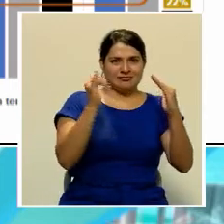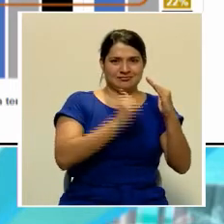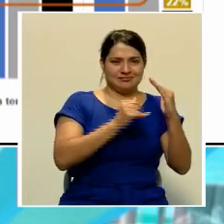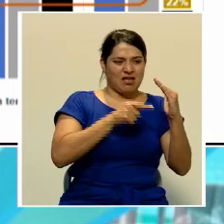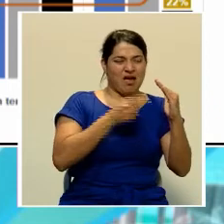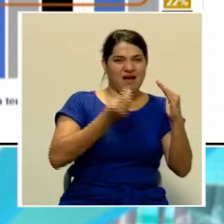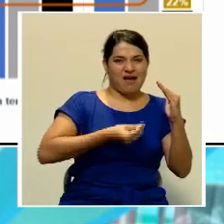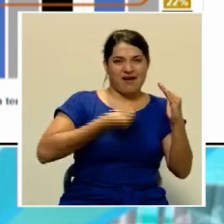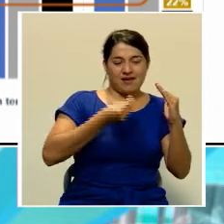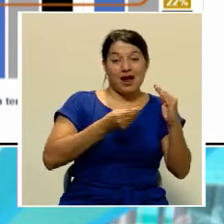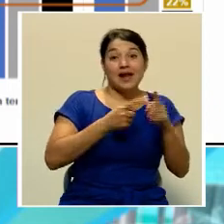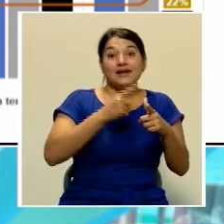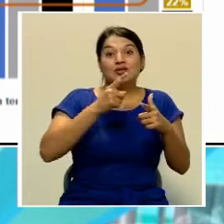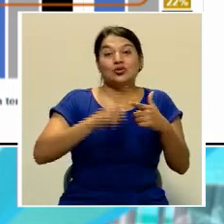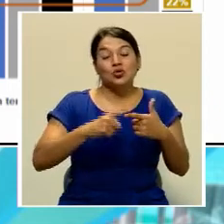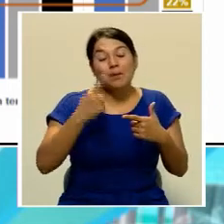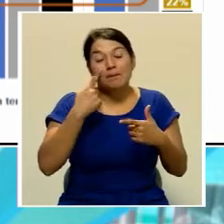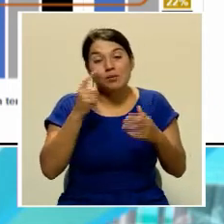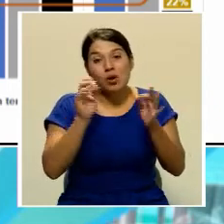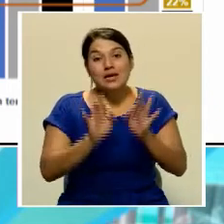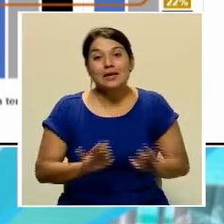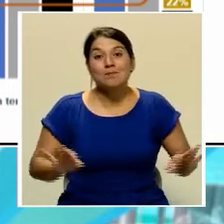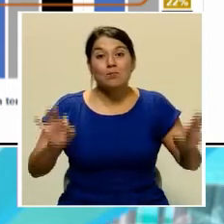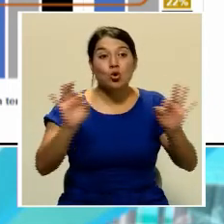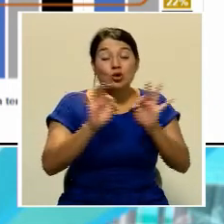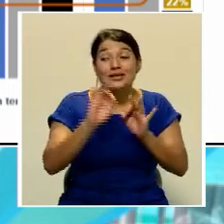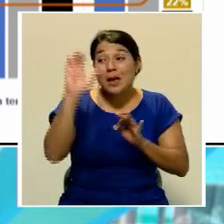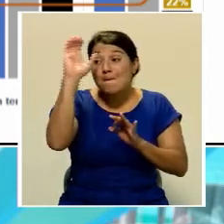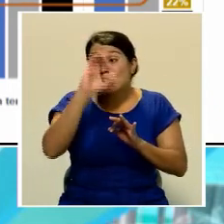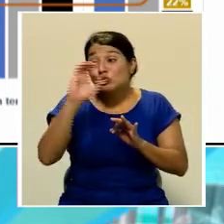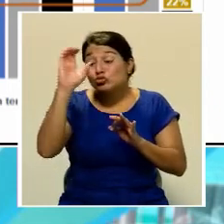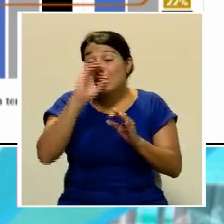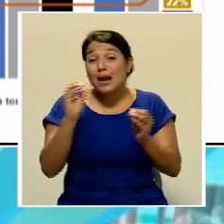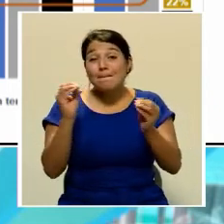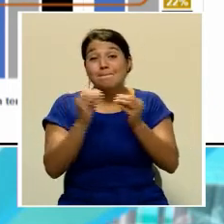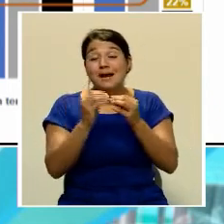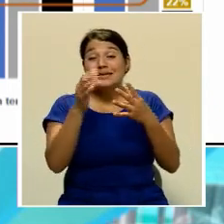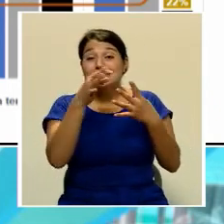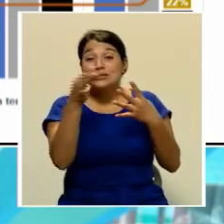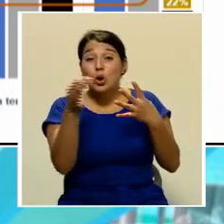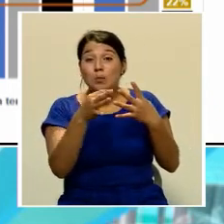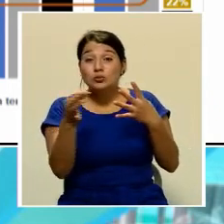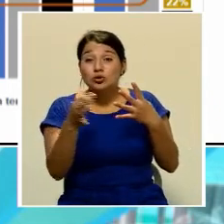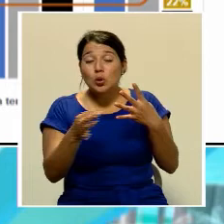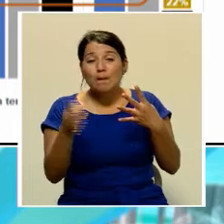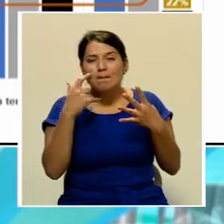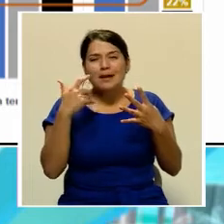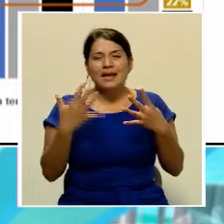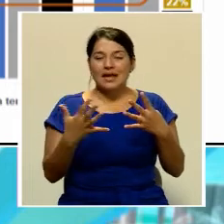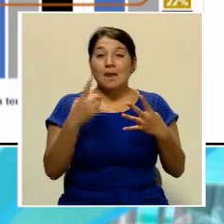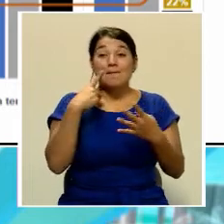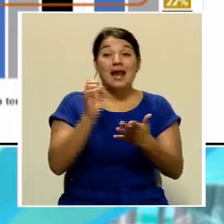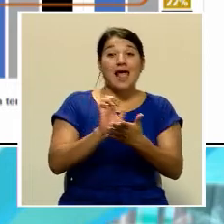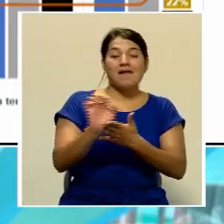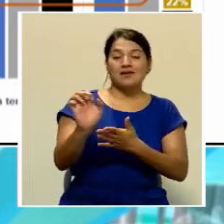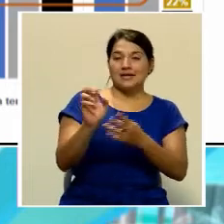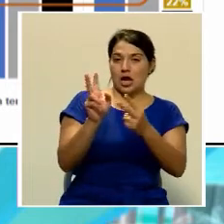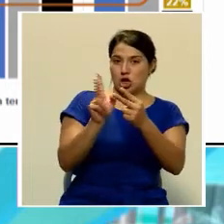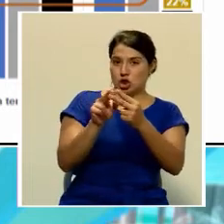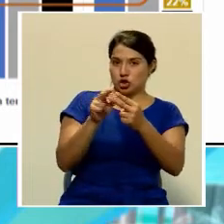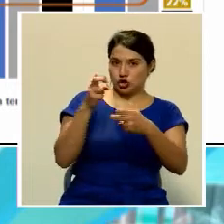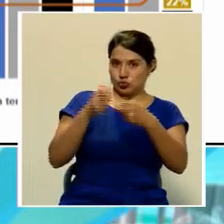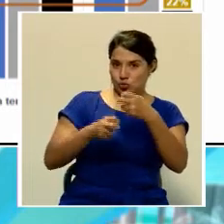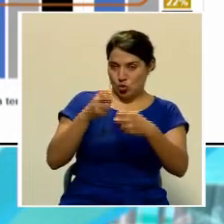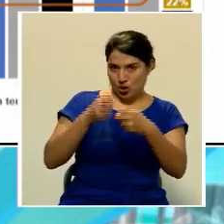importancia de buscar alternativas para que no ocurran dos problemas que pueden surgir cuando